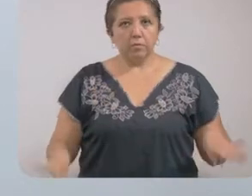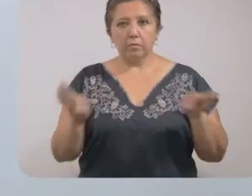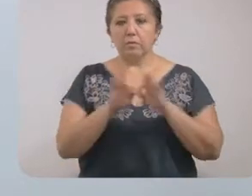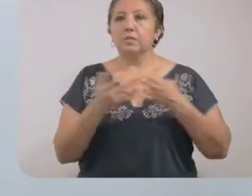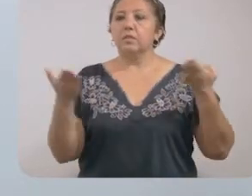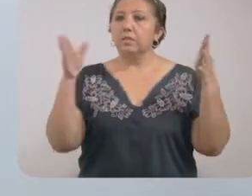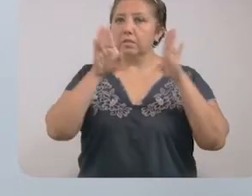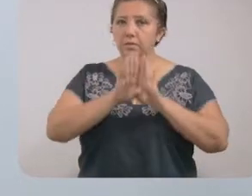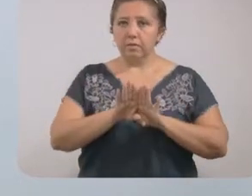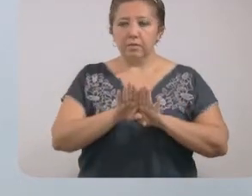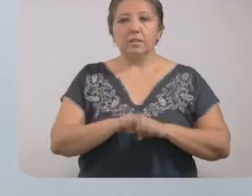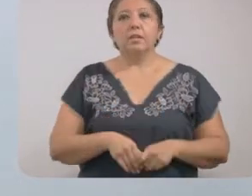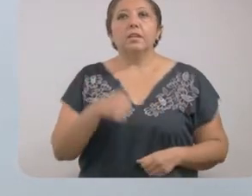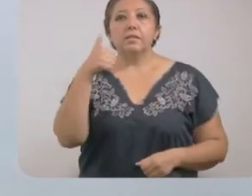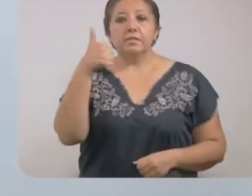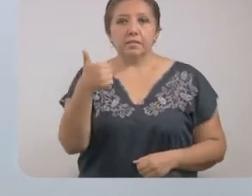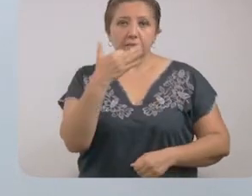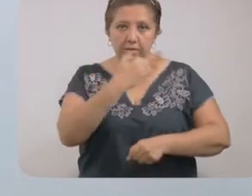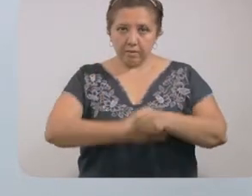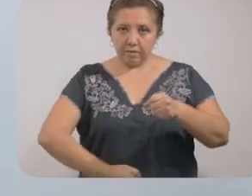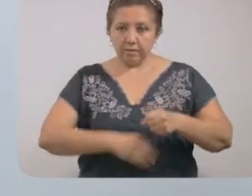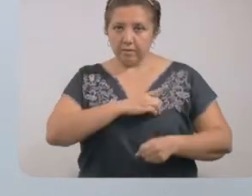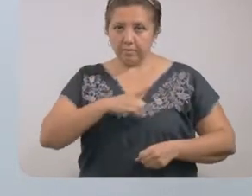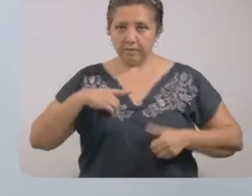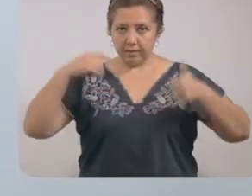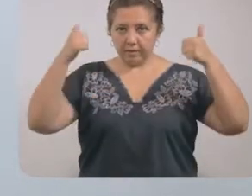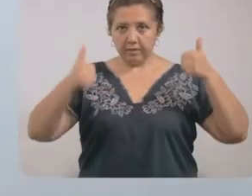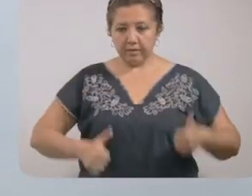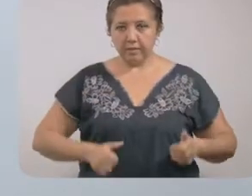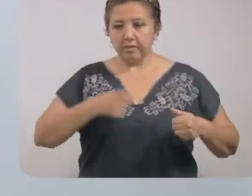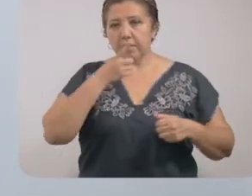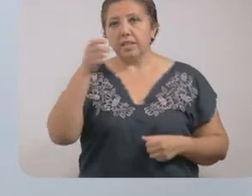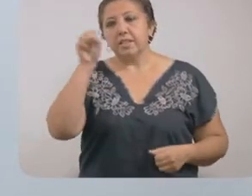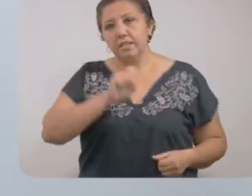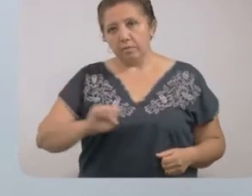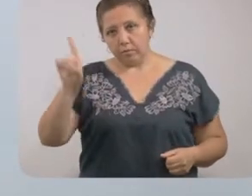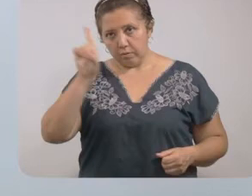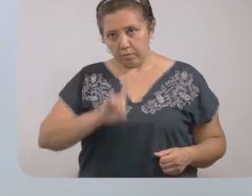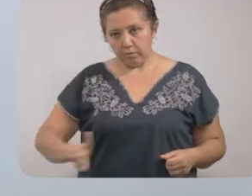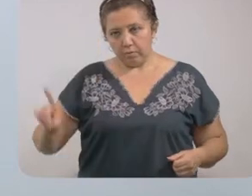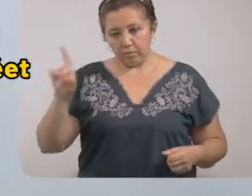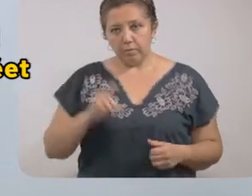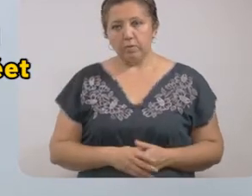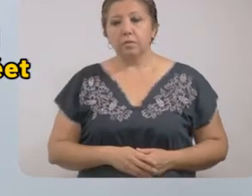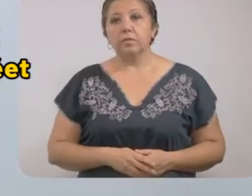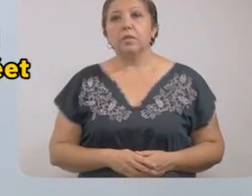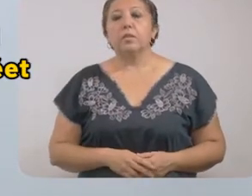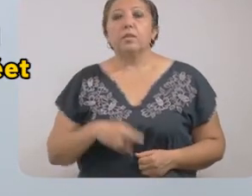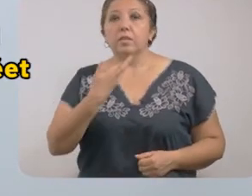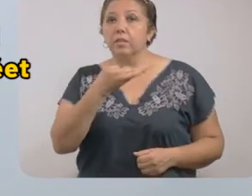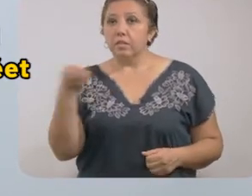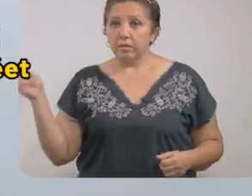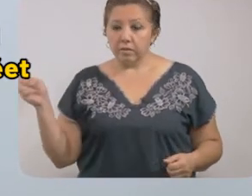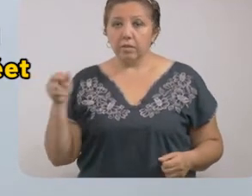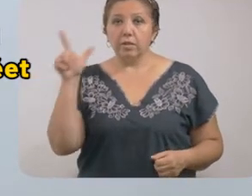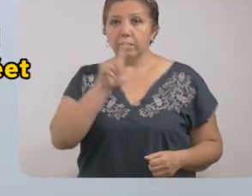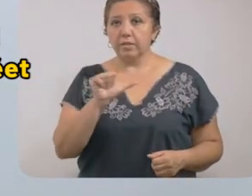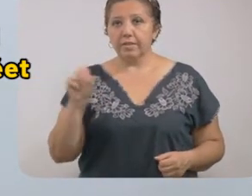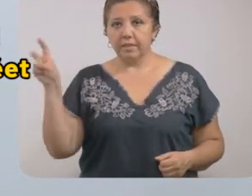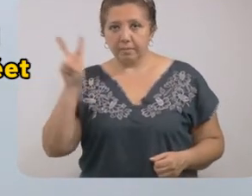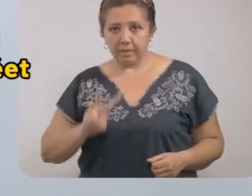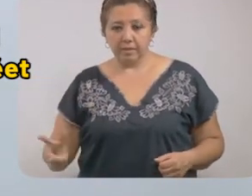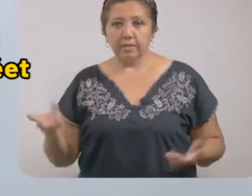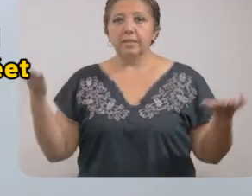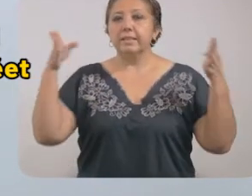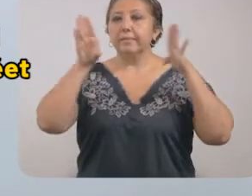deberán cerrar a más tardar a las 6 de la tarde y deberán permanecer cerrados sábados y domingos. En cuanto a los restaurantes, de lunes a